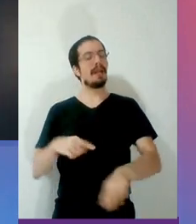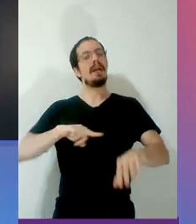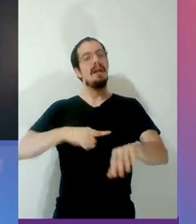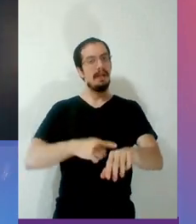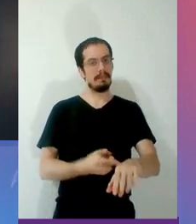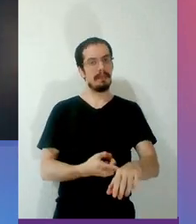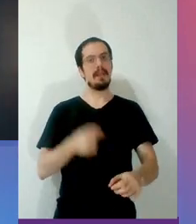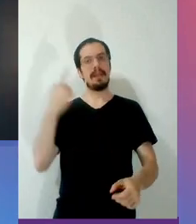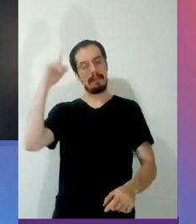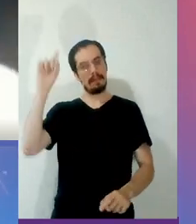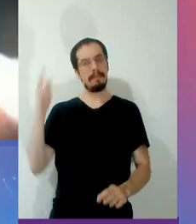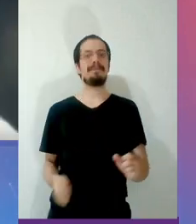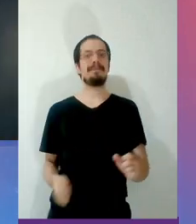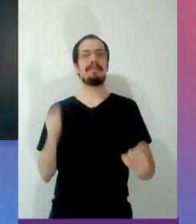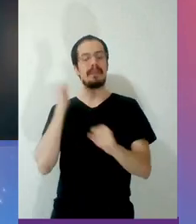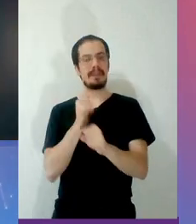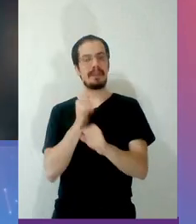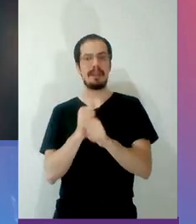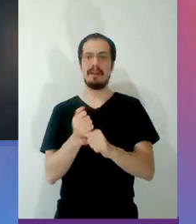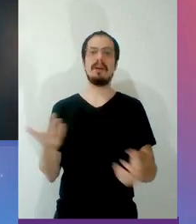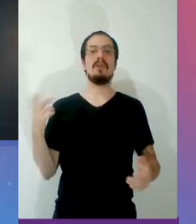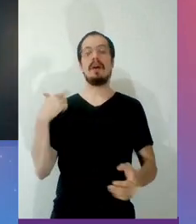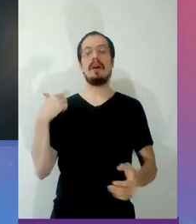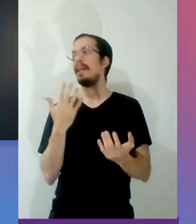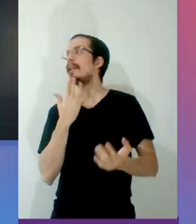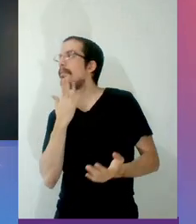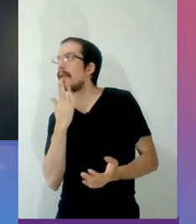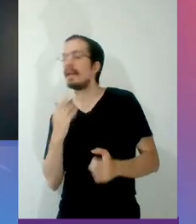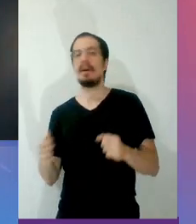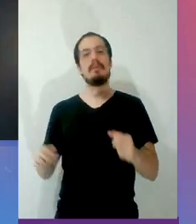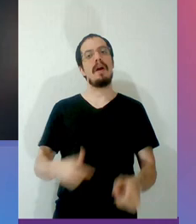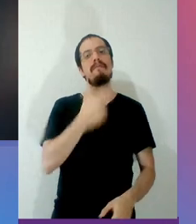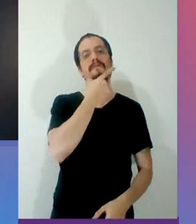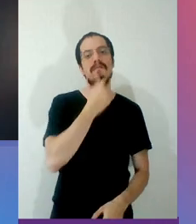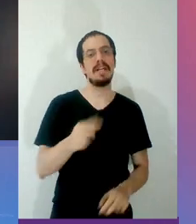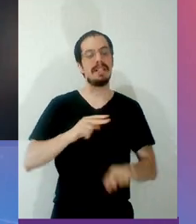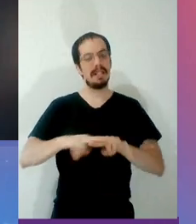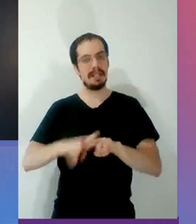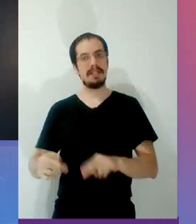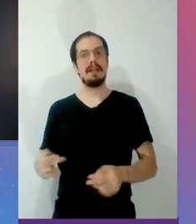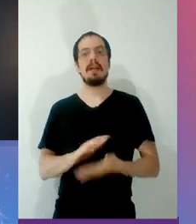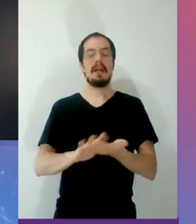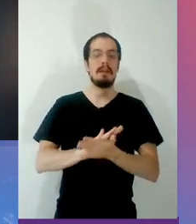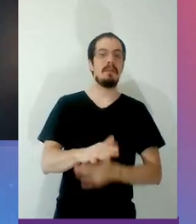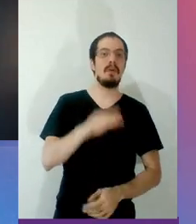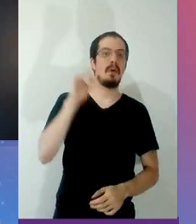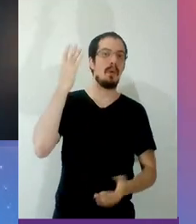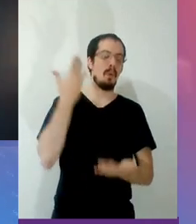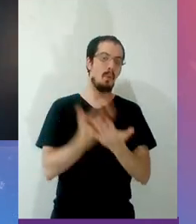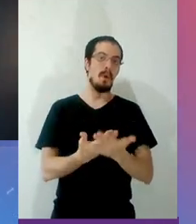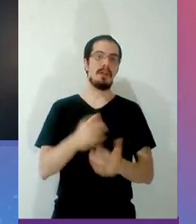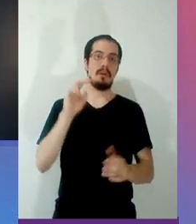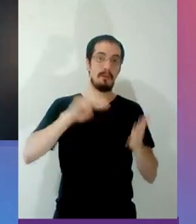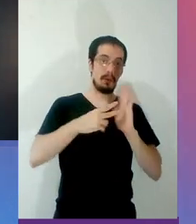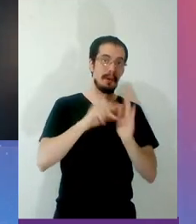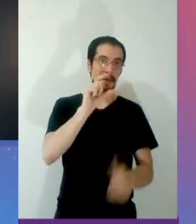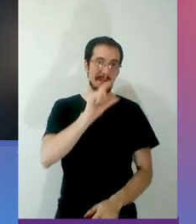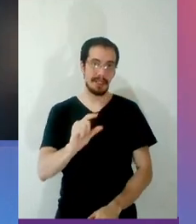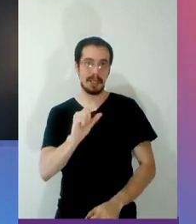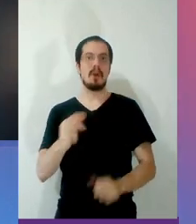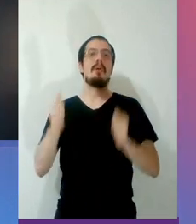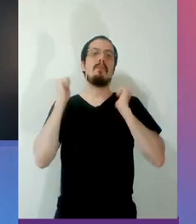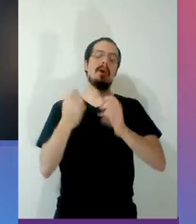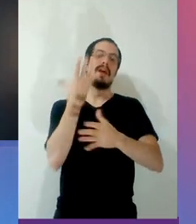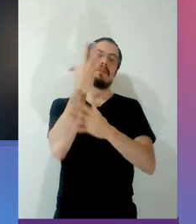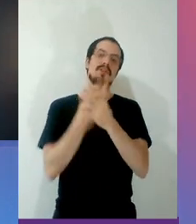sencillas de aplicar, y mientras más pequeñito, mientras más chico sea el problema, más fácil de solucionar es, ¿ya? O por lo menos más fácil es dar